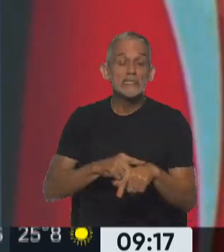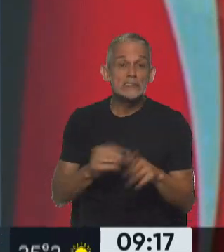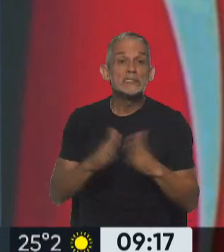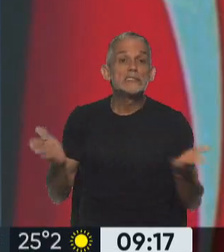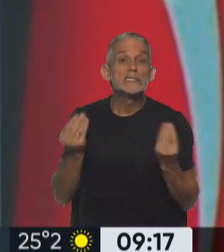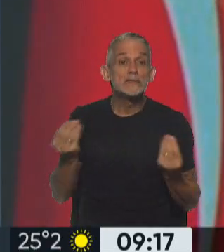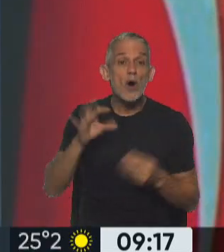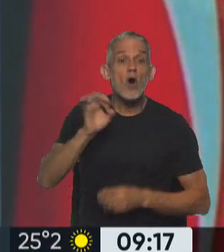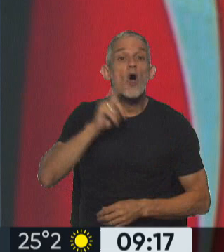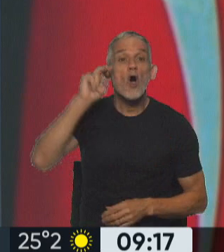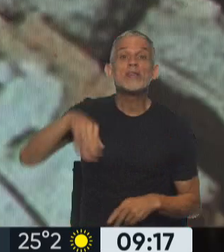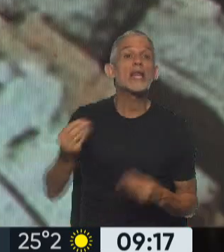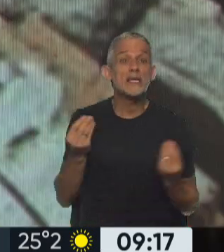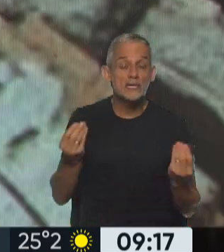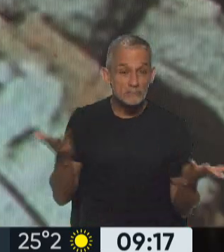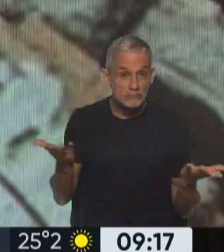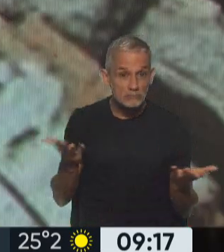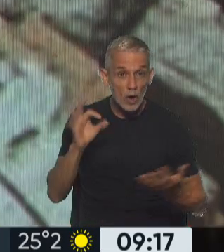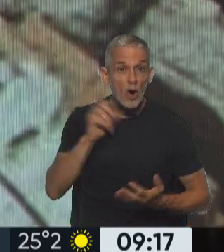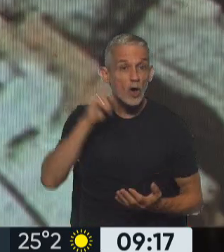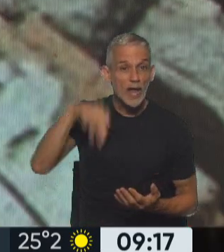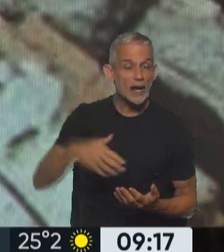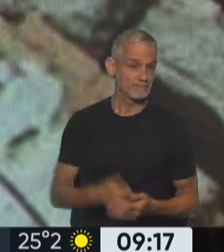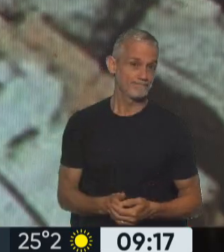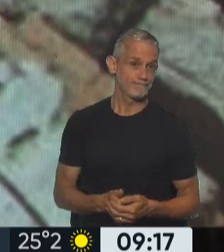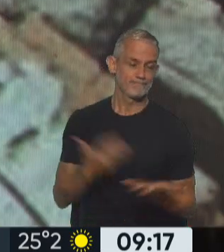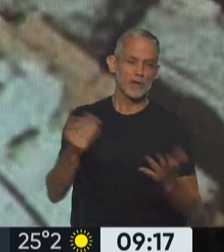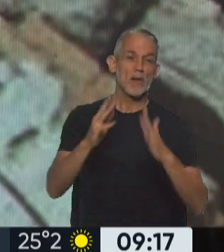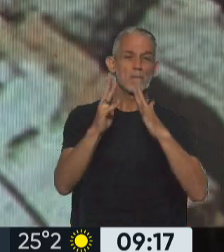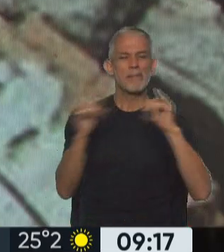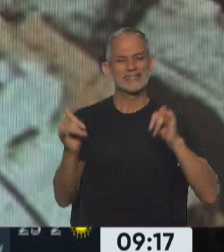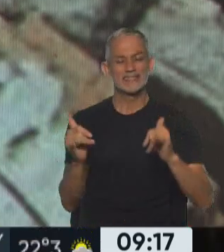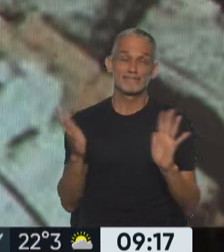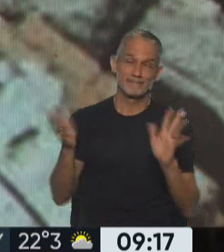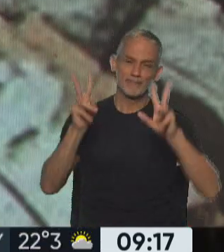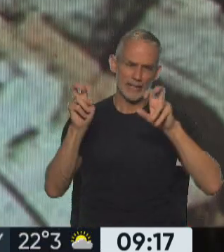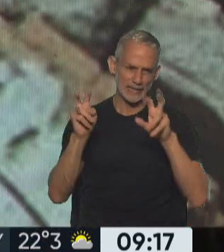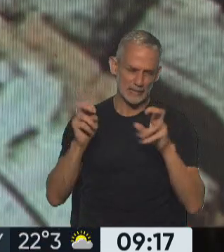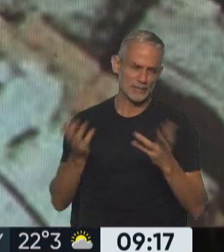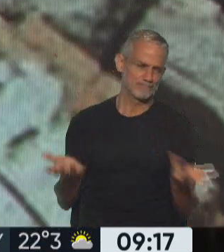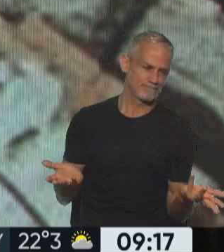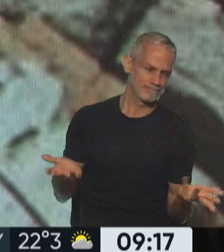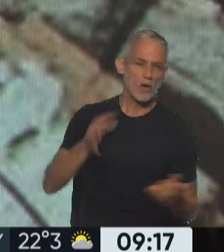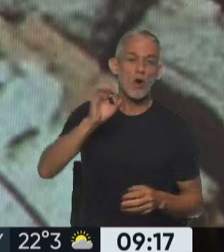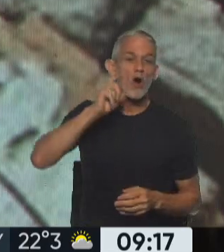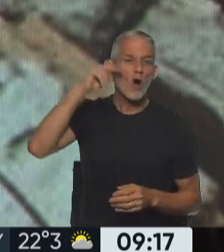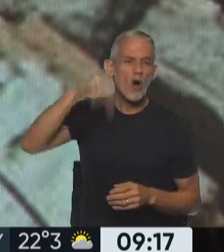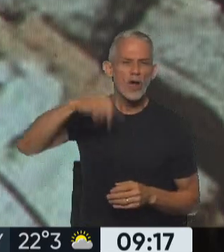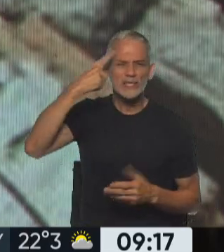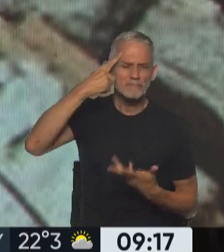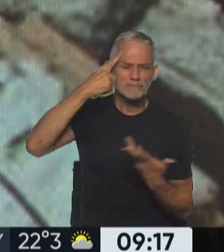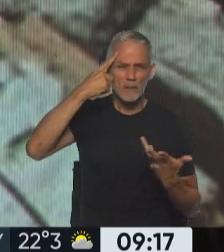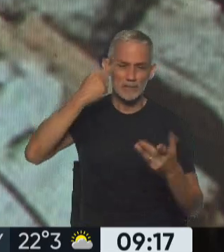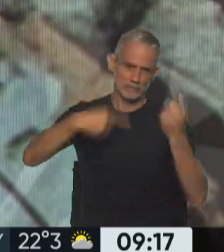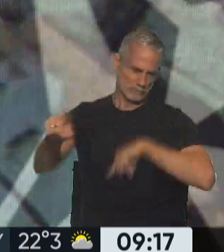tanto, la OTAN? La OTAN, bueno, si hablamos de paz, la verdad es que la OTAN está pensando en